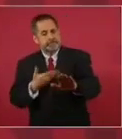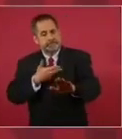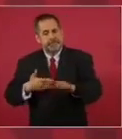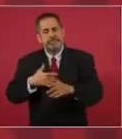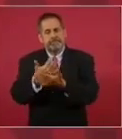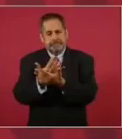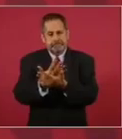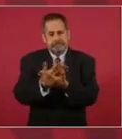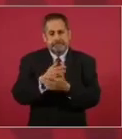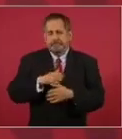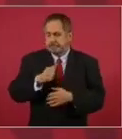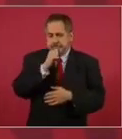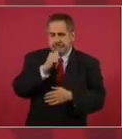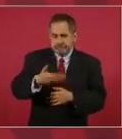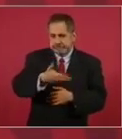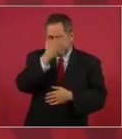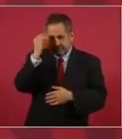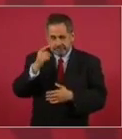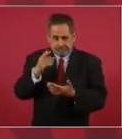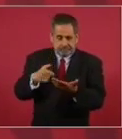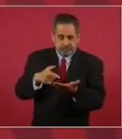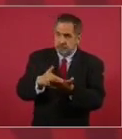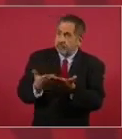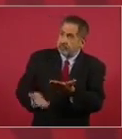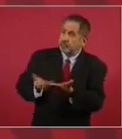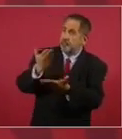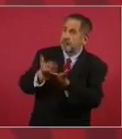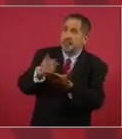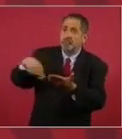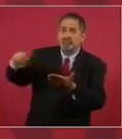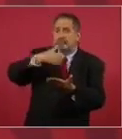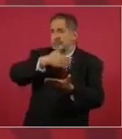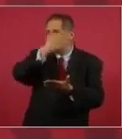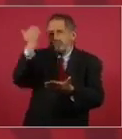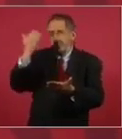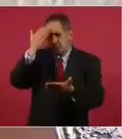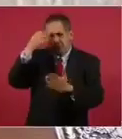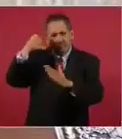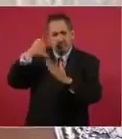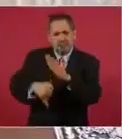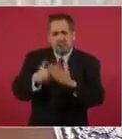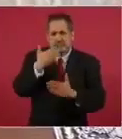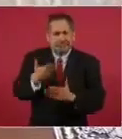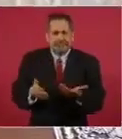no se conoce bien la propuesta. Ayer hasta repetí